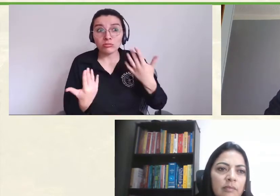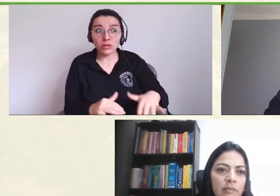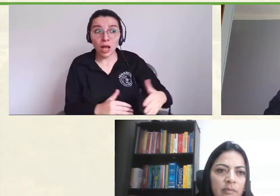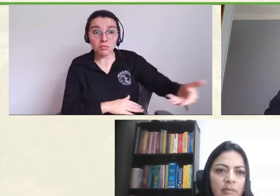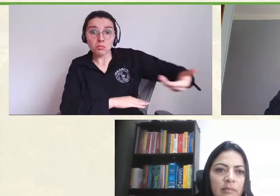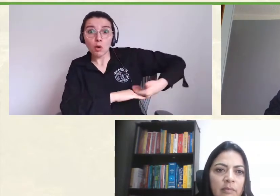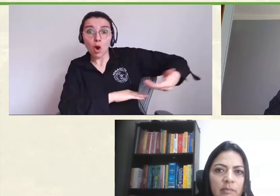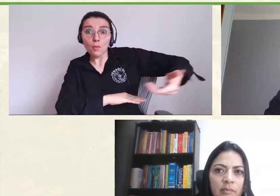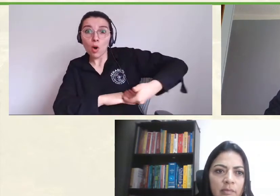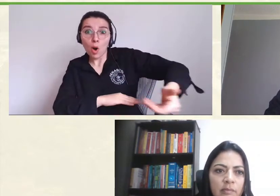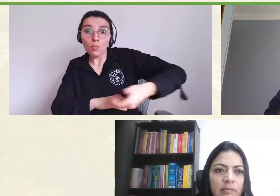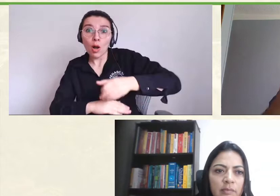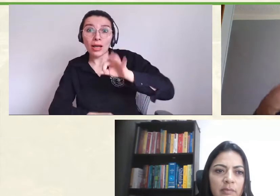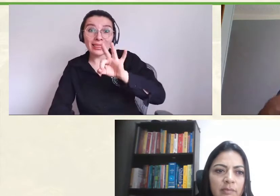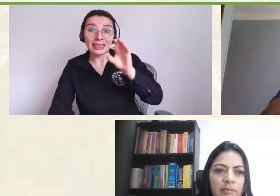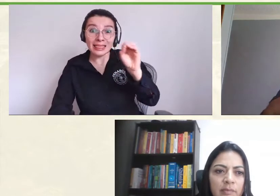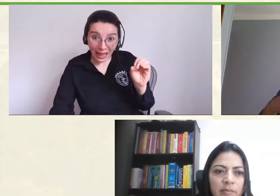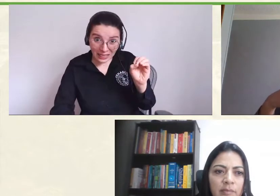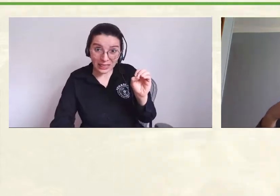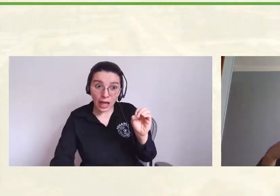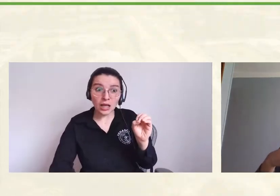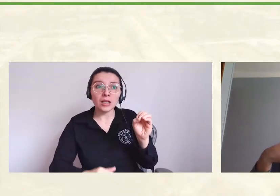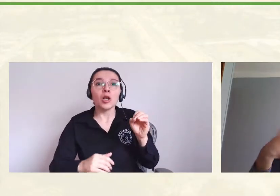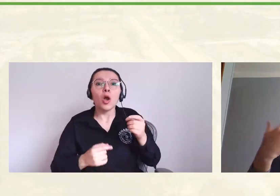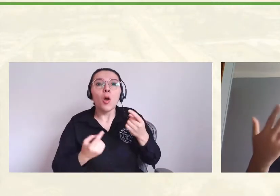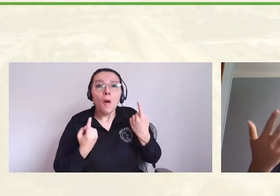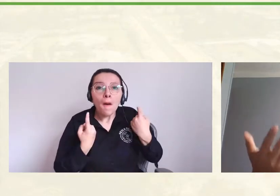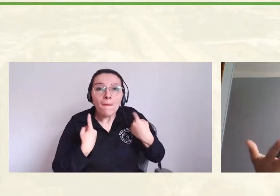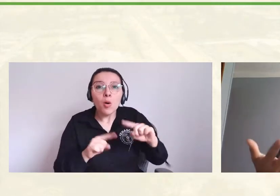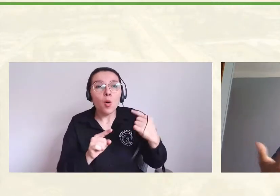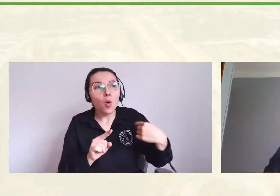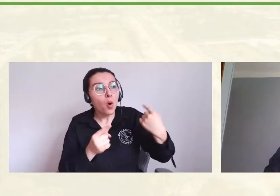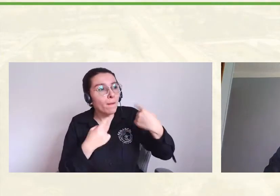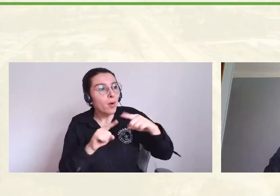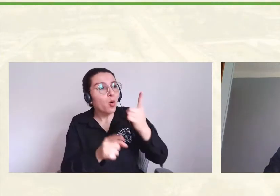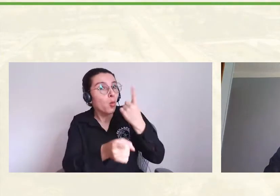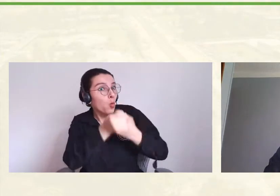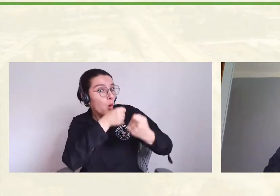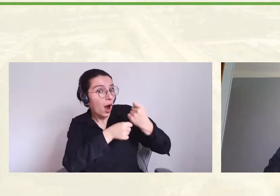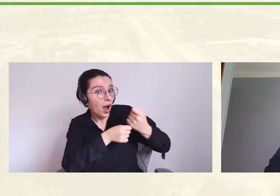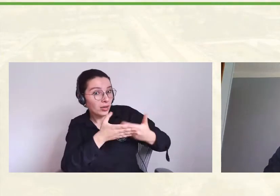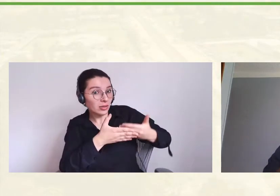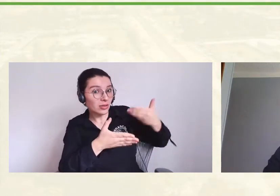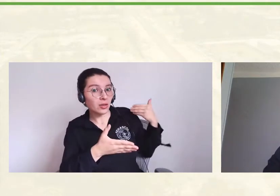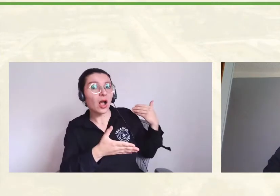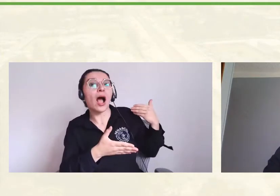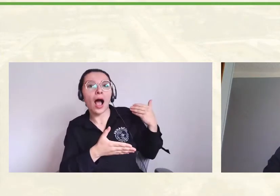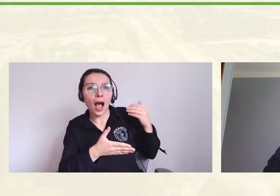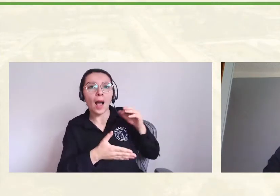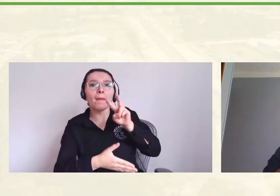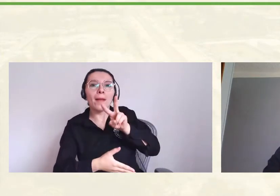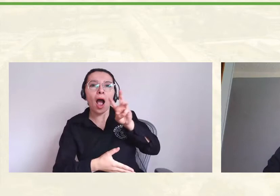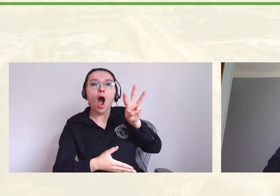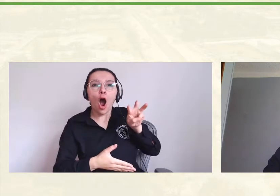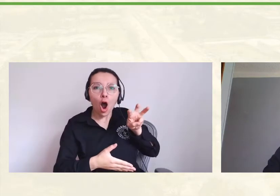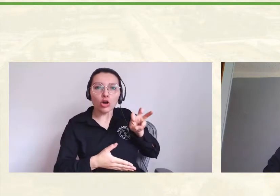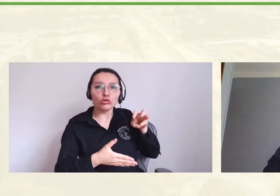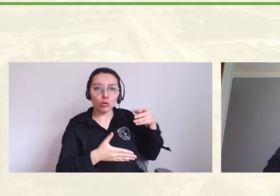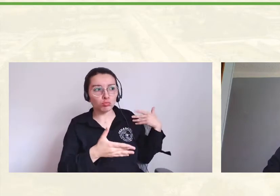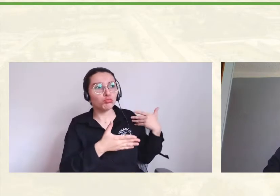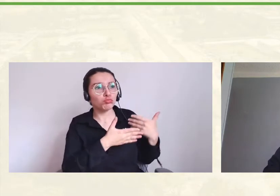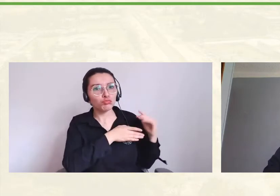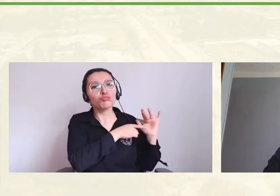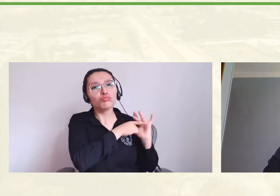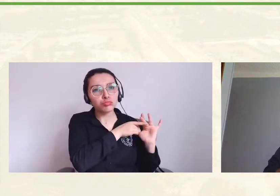28 postulaciones se hicieron durante el año pasado, que fue, digamos, cuando se empezó a reactivar otra vez Obra por tu Lugar, y 2 postulaciones que